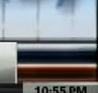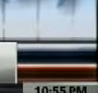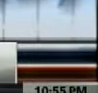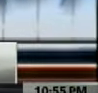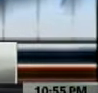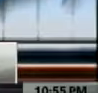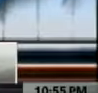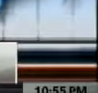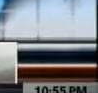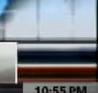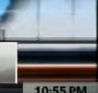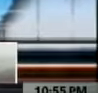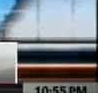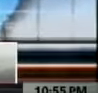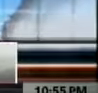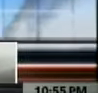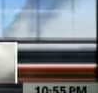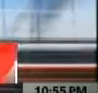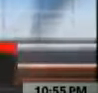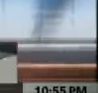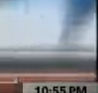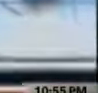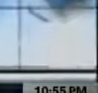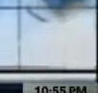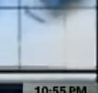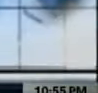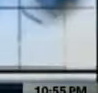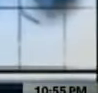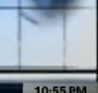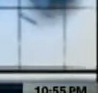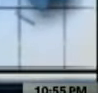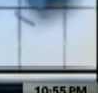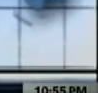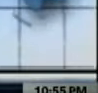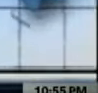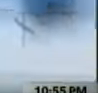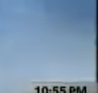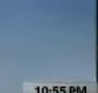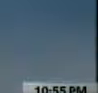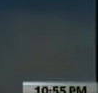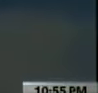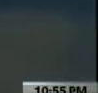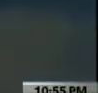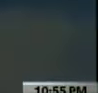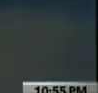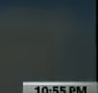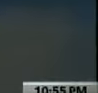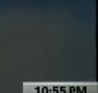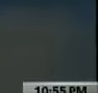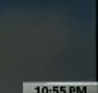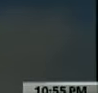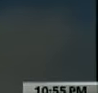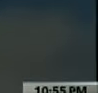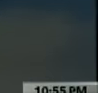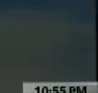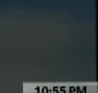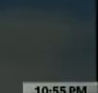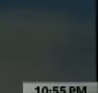I don't drink coffee, I take tea, my beer. I like my toast done on one